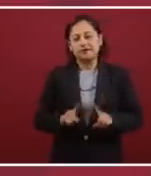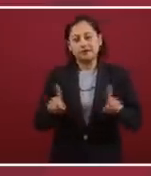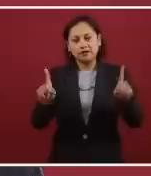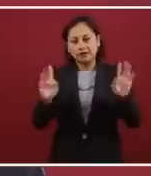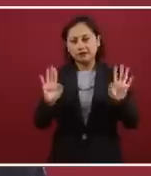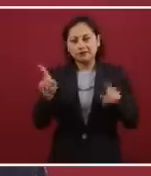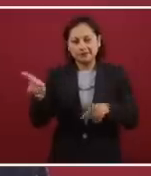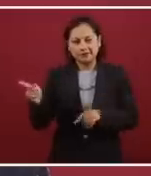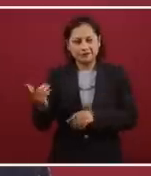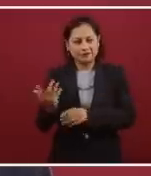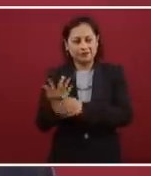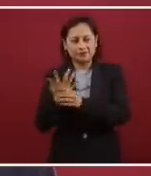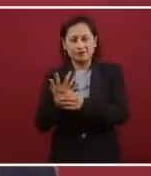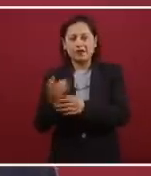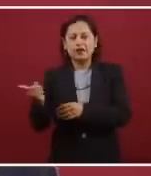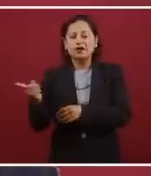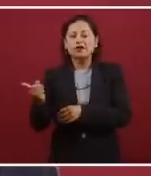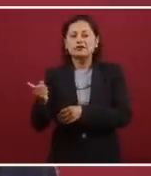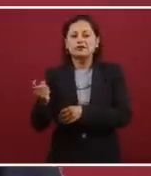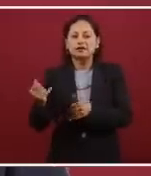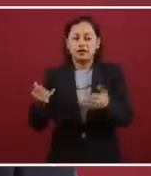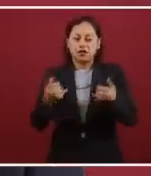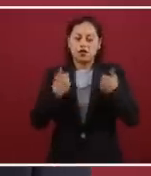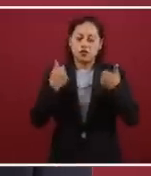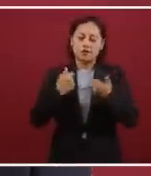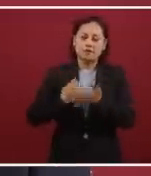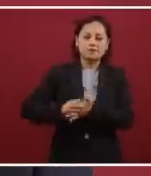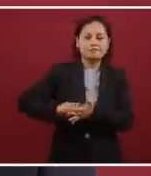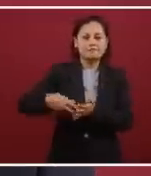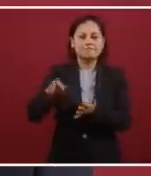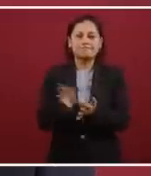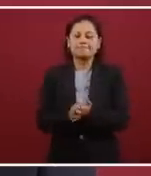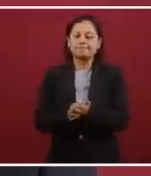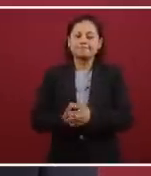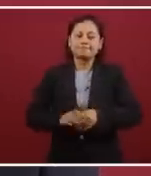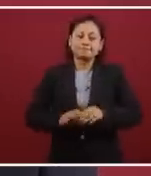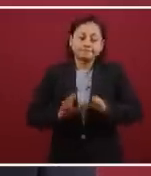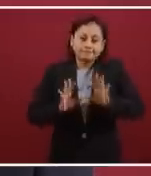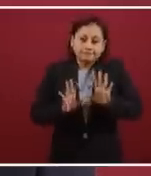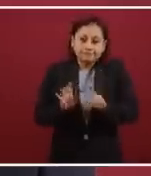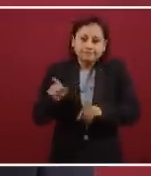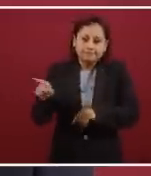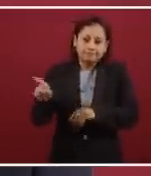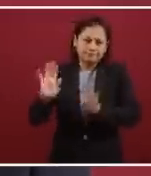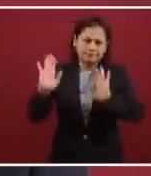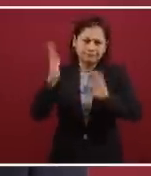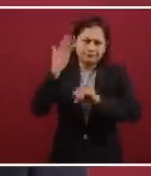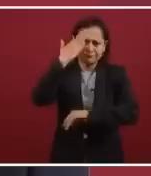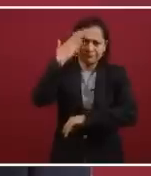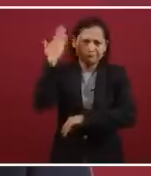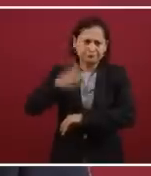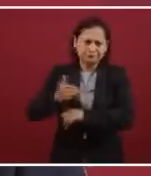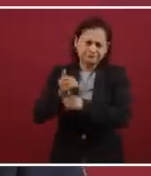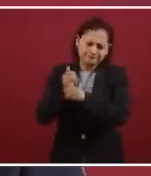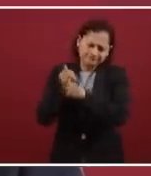Jóvenes valientes. Jóvenes valientes, sí. Entonces, y él también hace un razonamiento sobre eso, o sea,